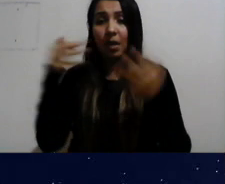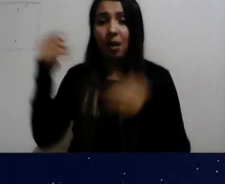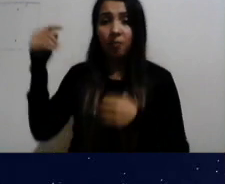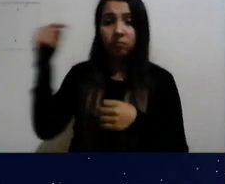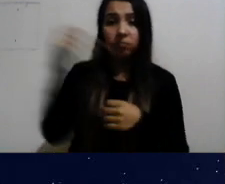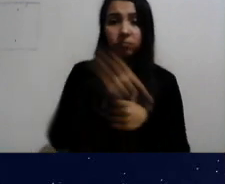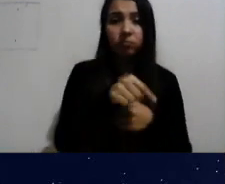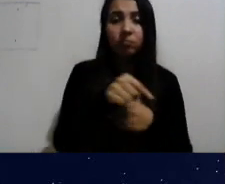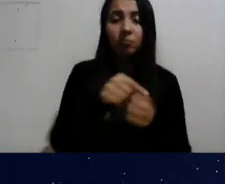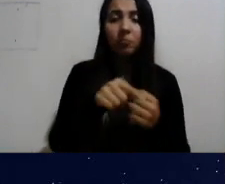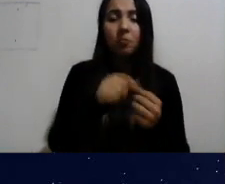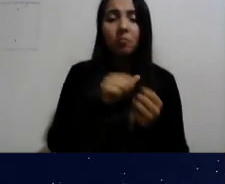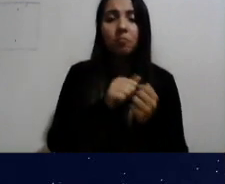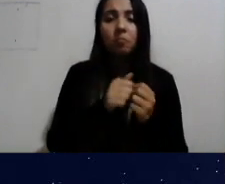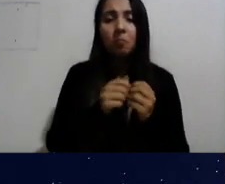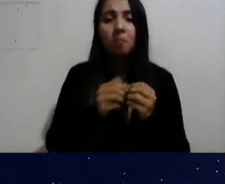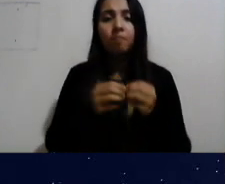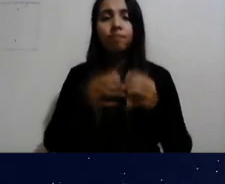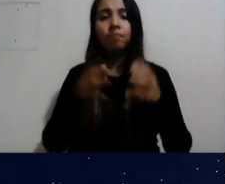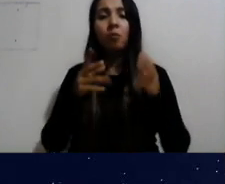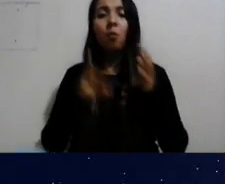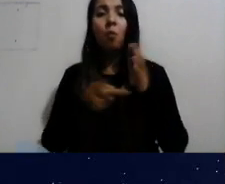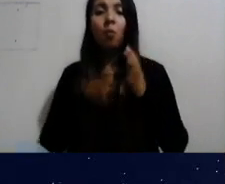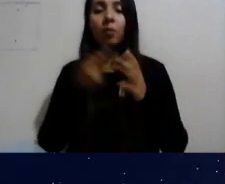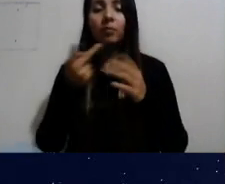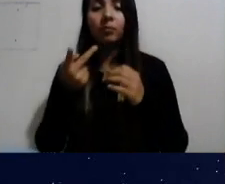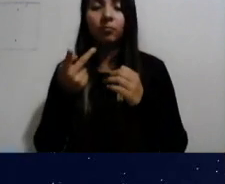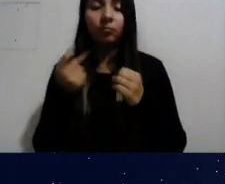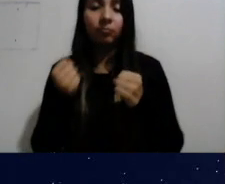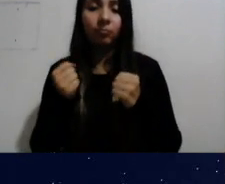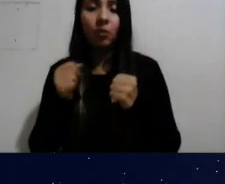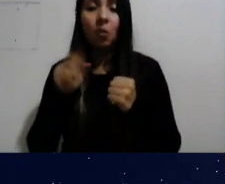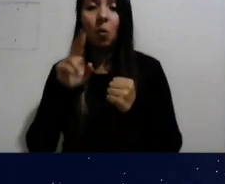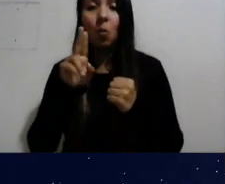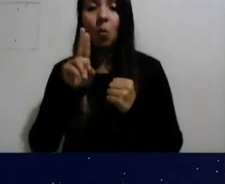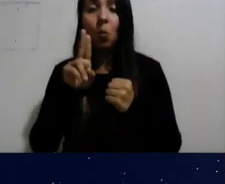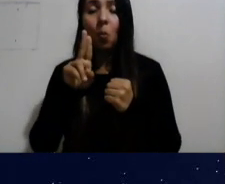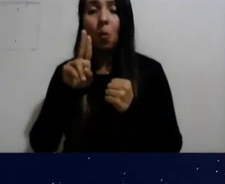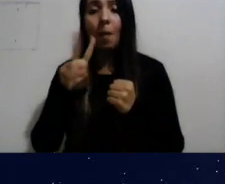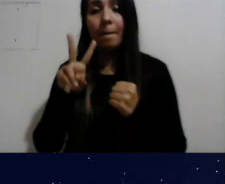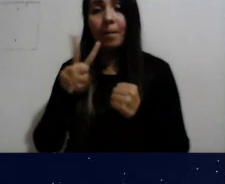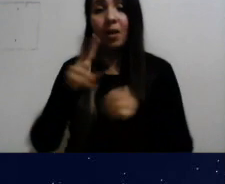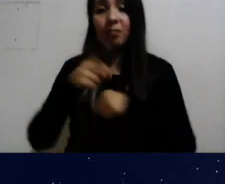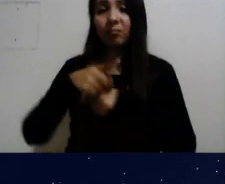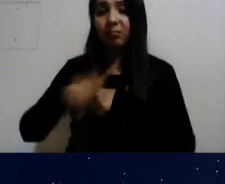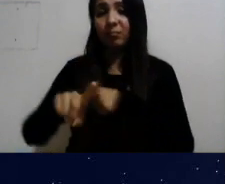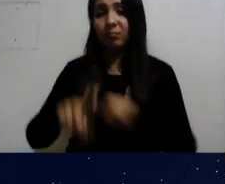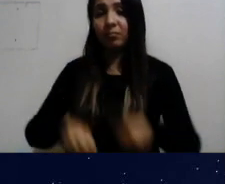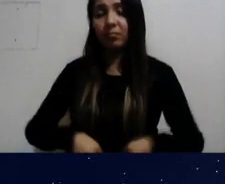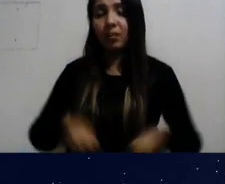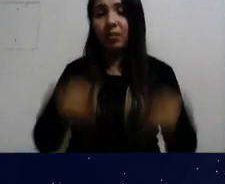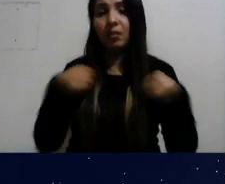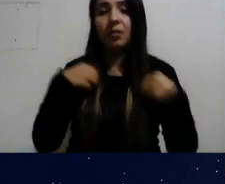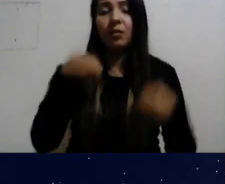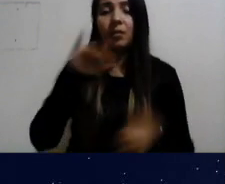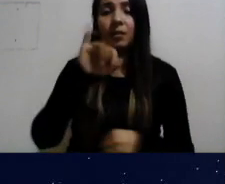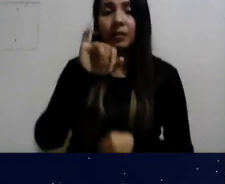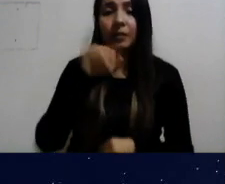recuperaron la actividad normal. Es decir, que aunque la radiación ultravioleta es terriblemente dañina para la